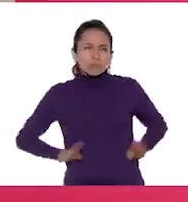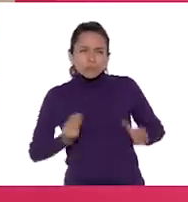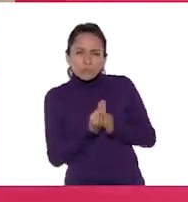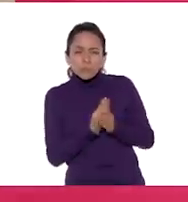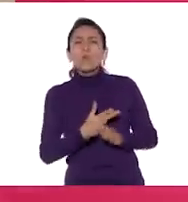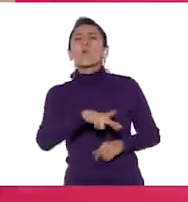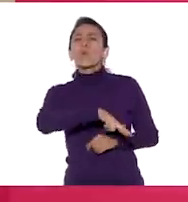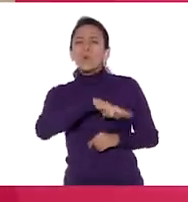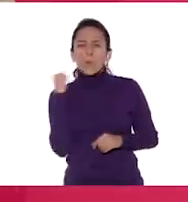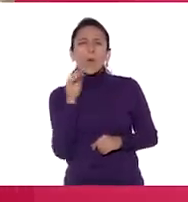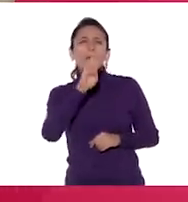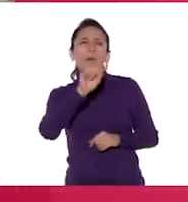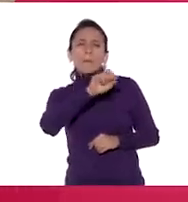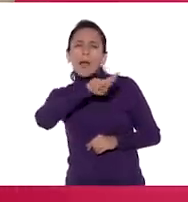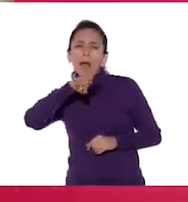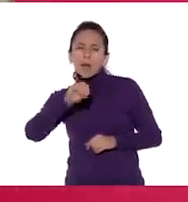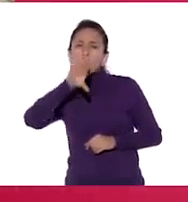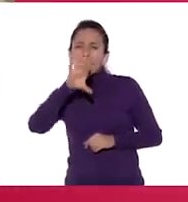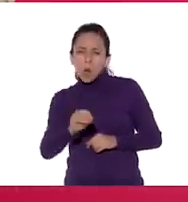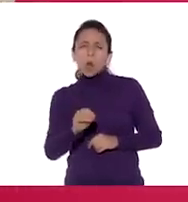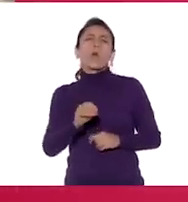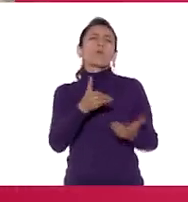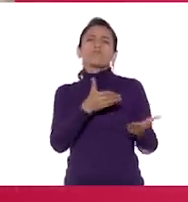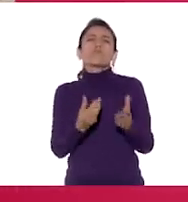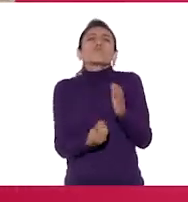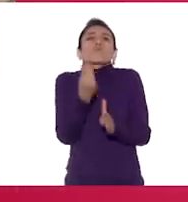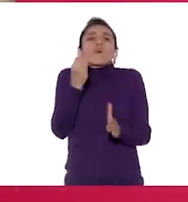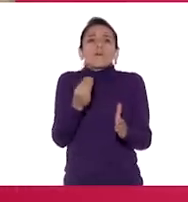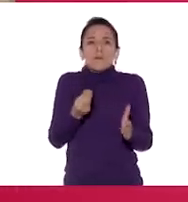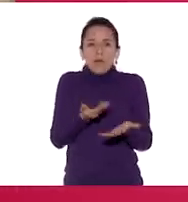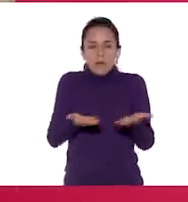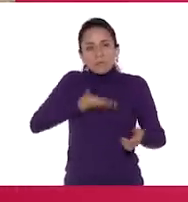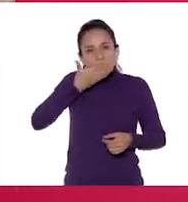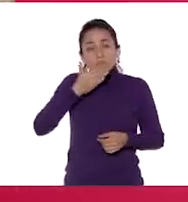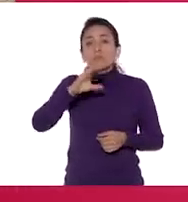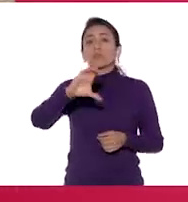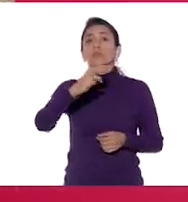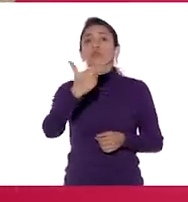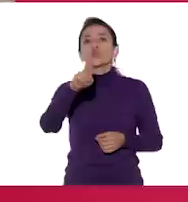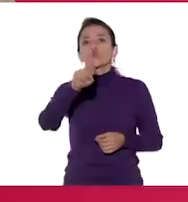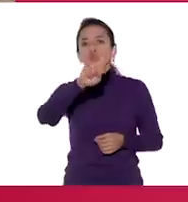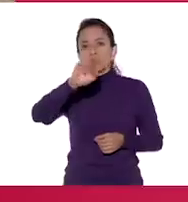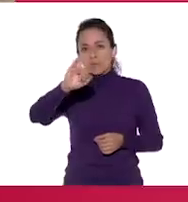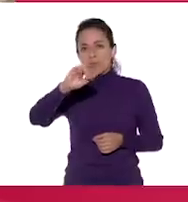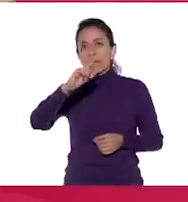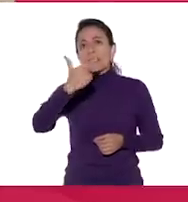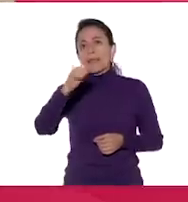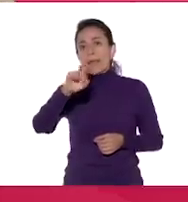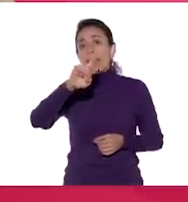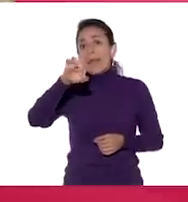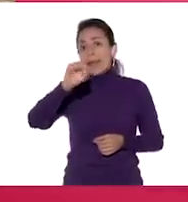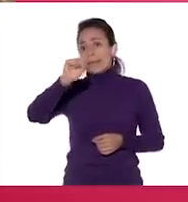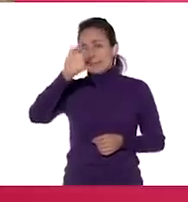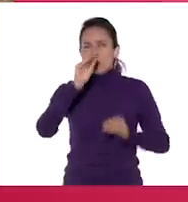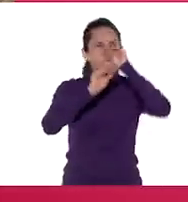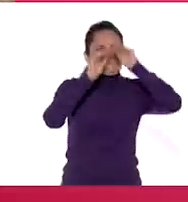el neoclásico y el churrigueresco con gran maestría. Fue construida entre los años